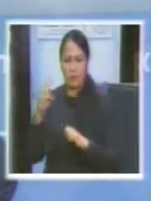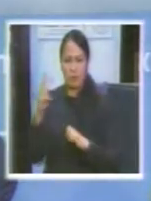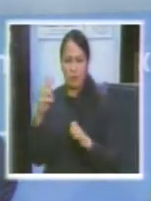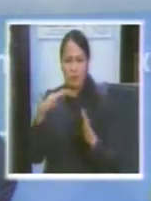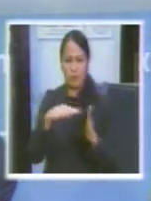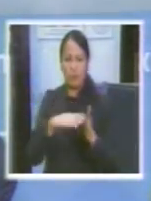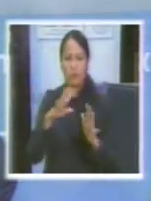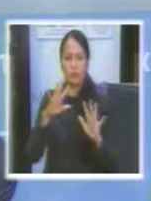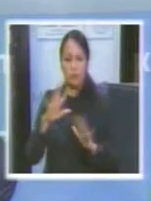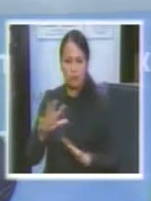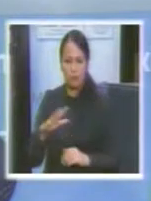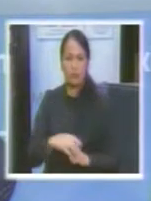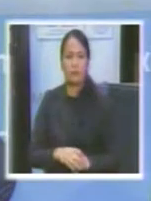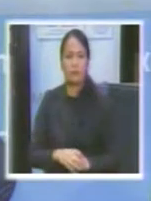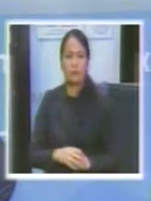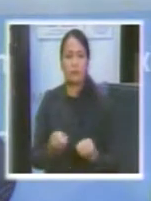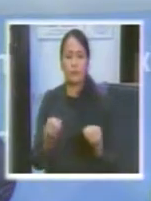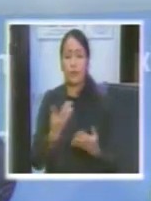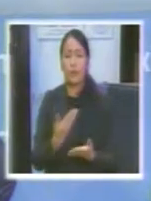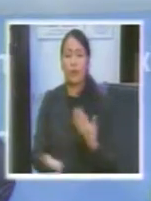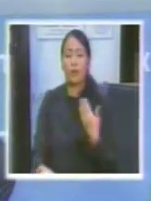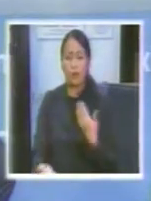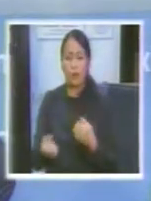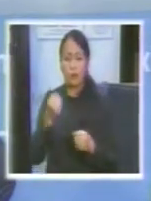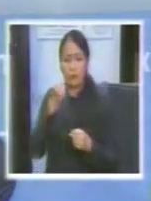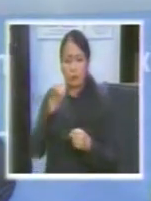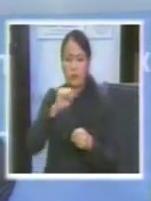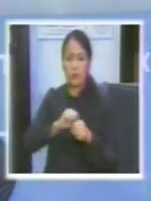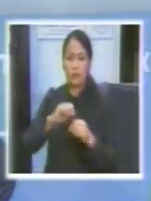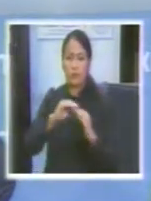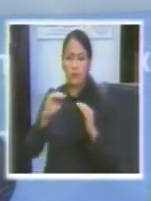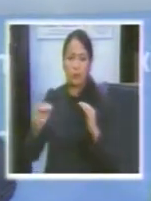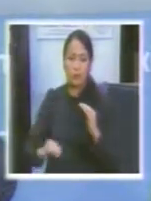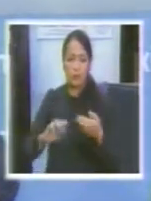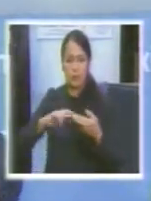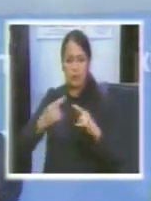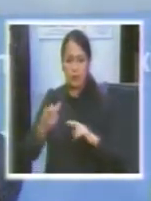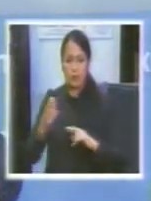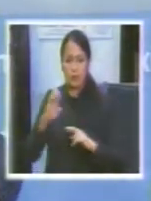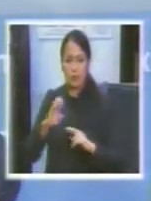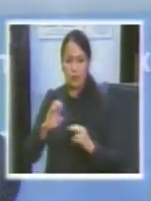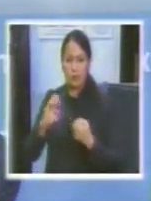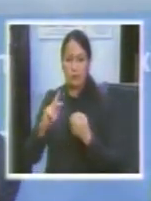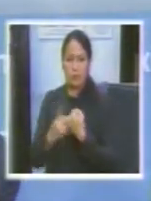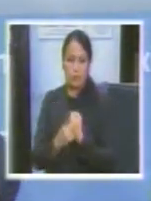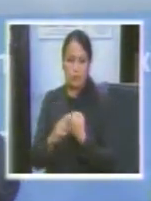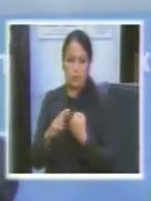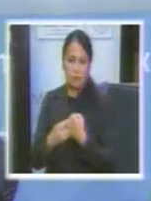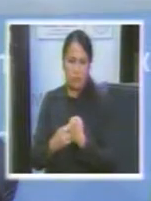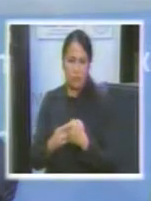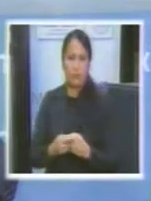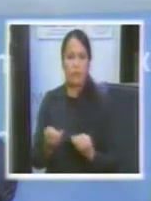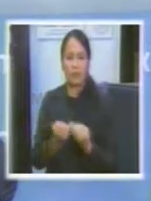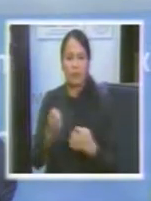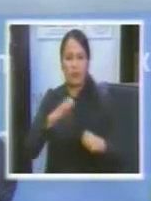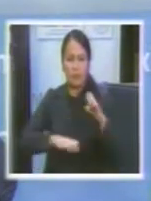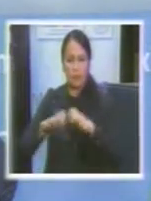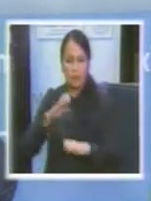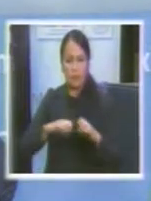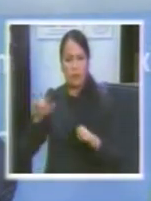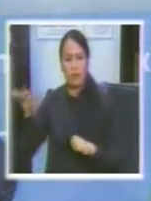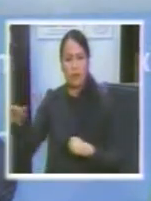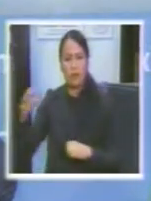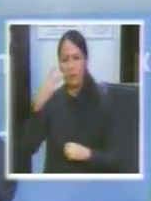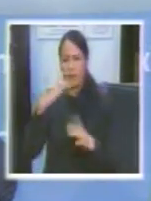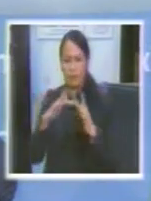2005. Actualmente se desempeña como subsecretario de Relaciones Exteriores. Fue embajador también de México en Francia y